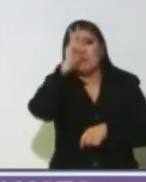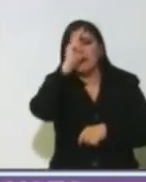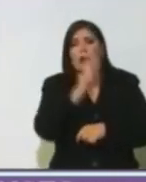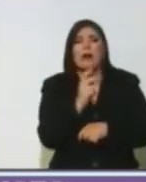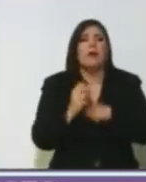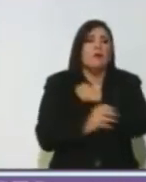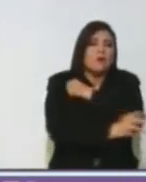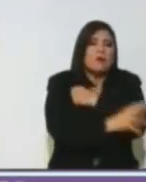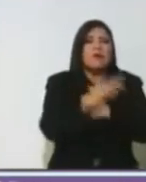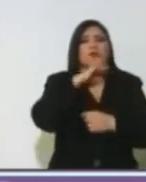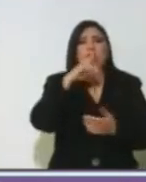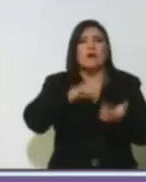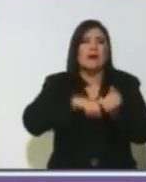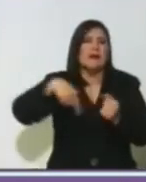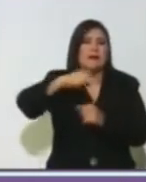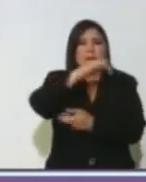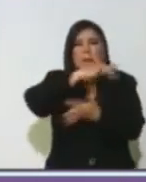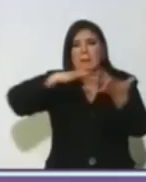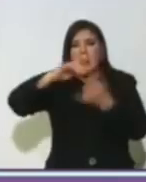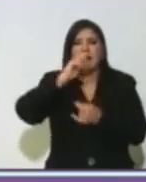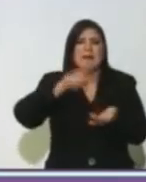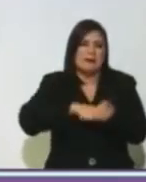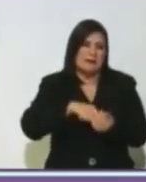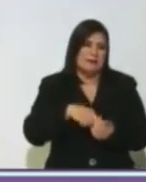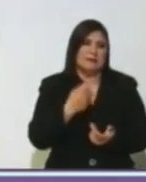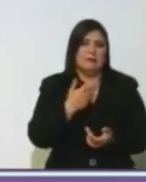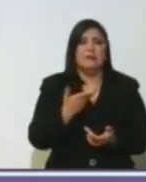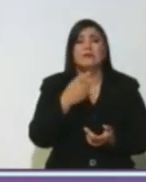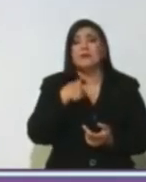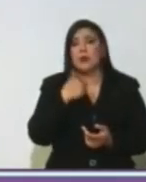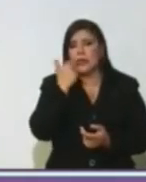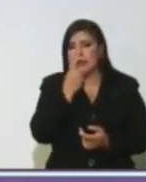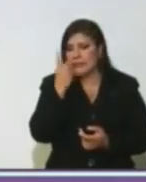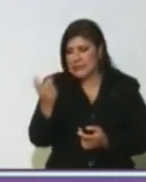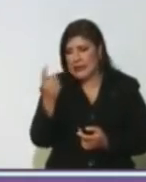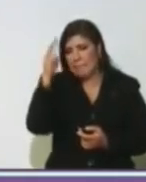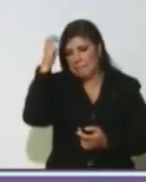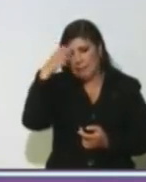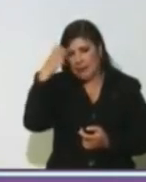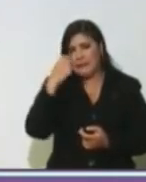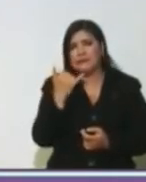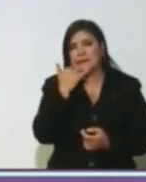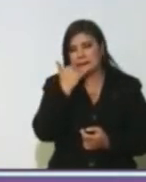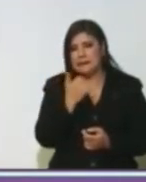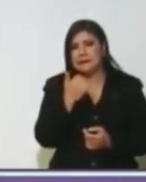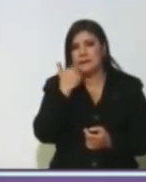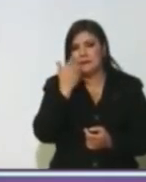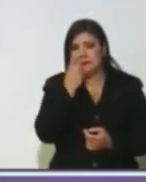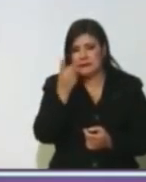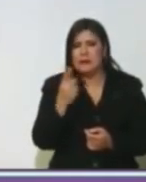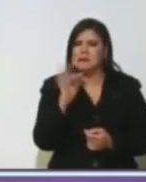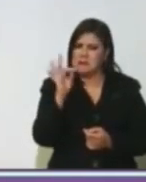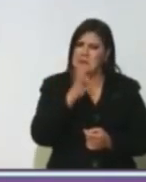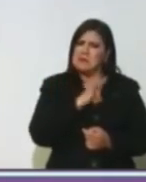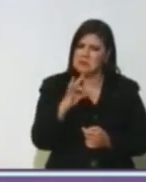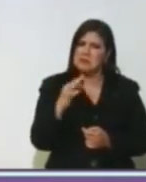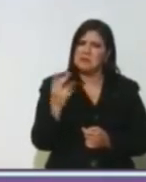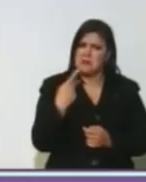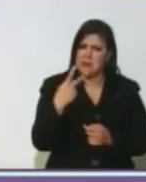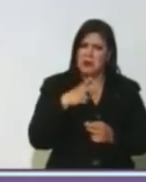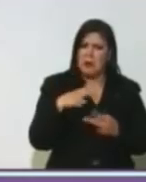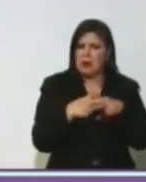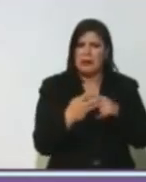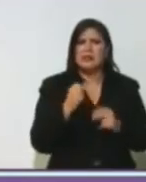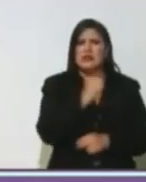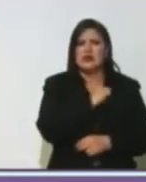efectos nocivos y yo le quiero decir la baja a miguel este pues estaría bien una lucha libre de superbarrio